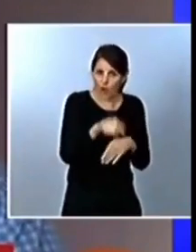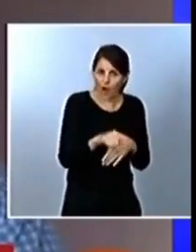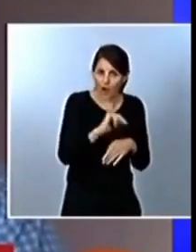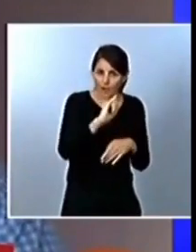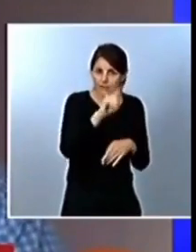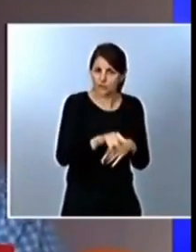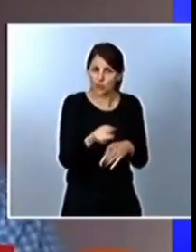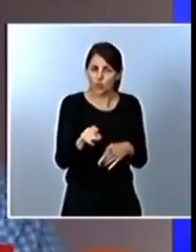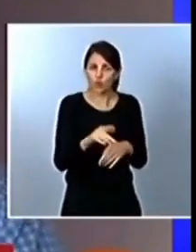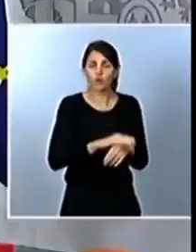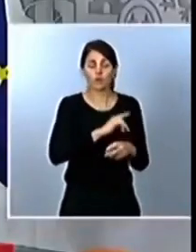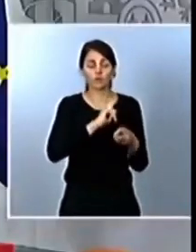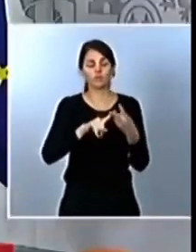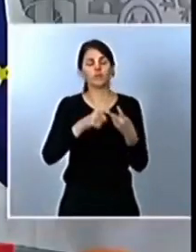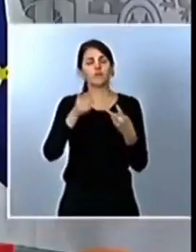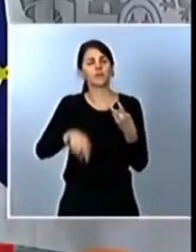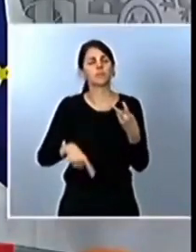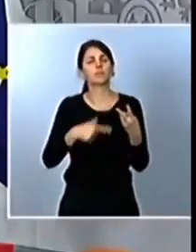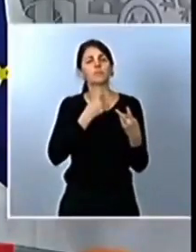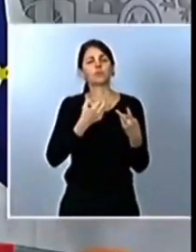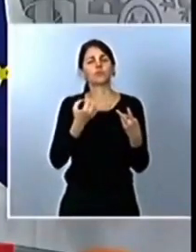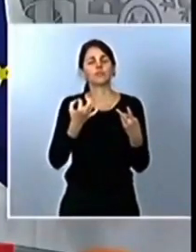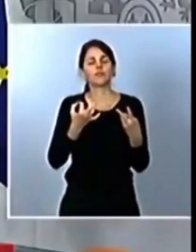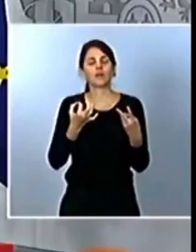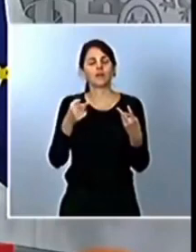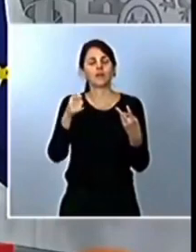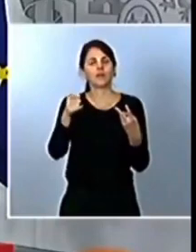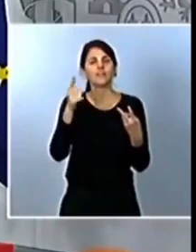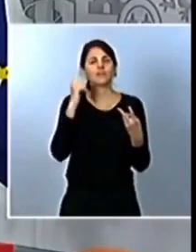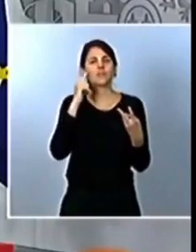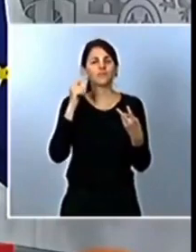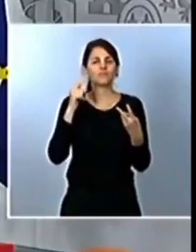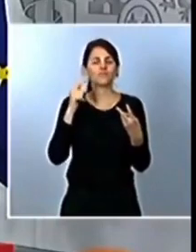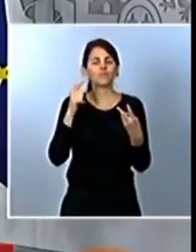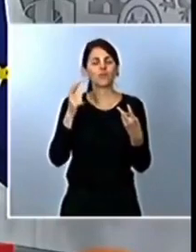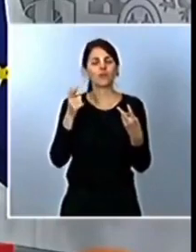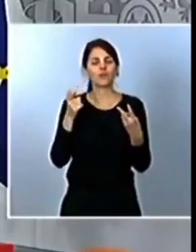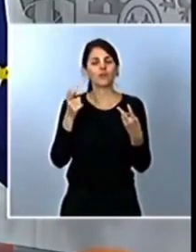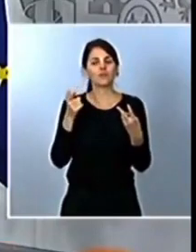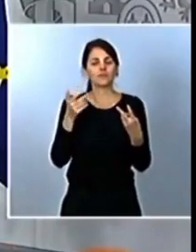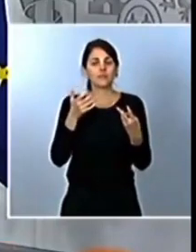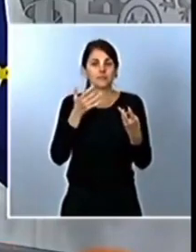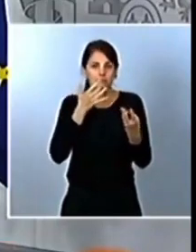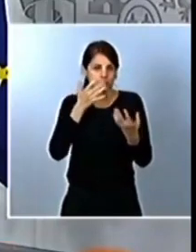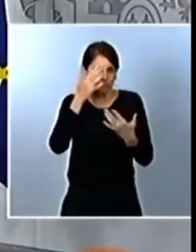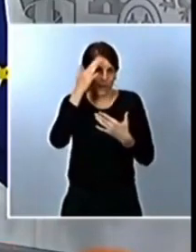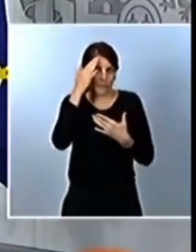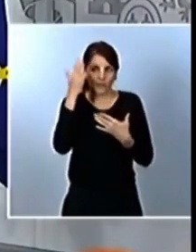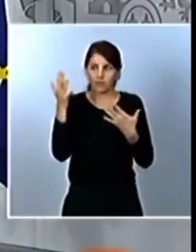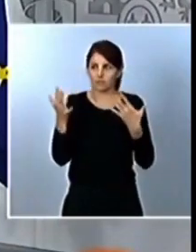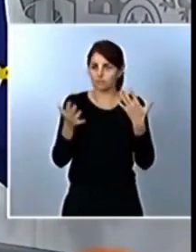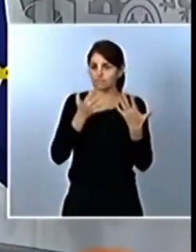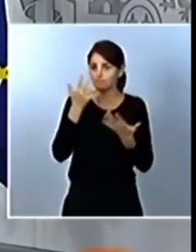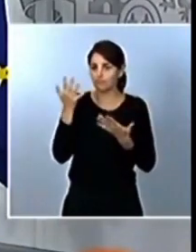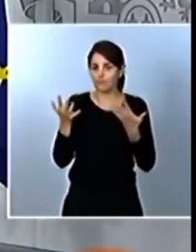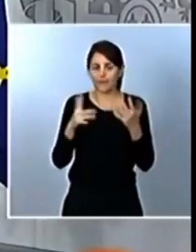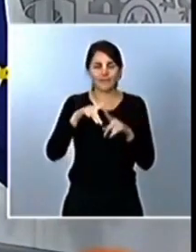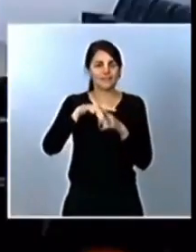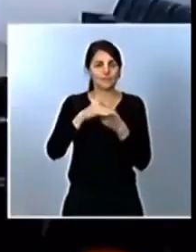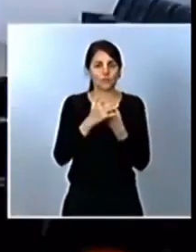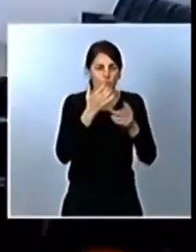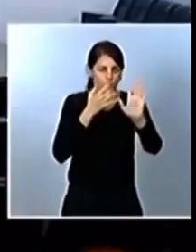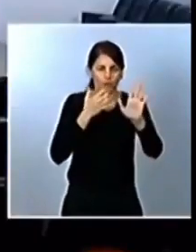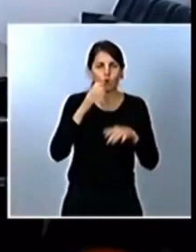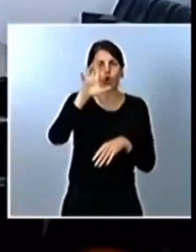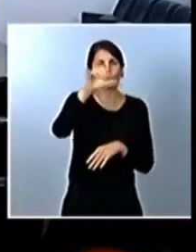qué capacidades reserva el Gobierno de España para actuar o para intervenir si una comunidad autónoma